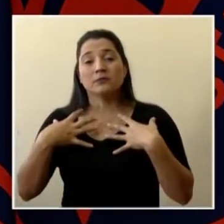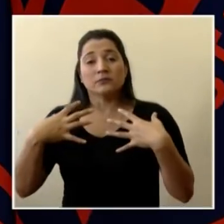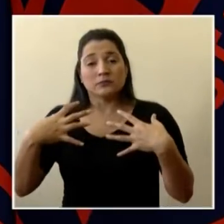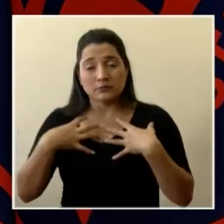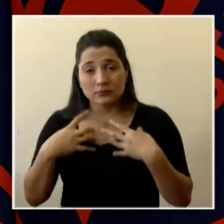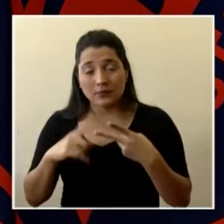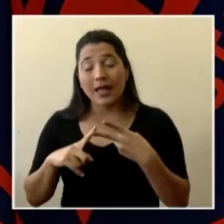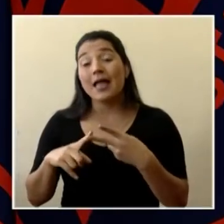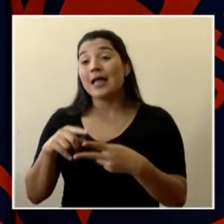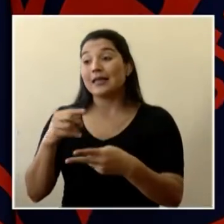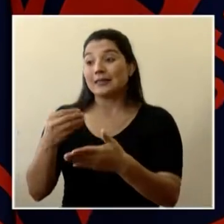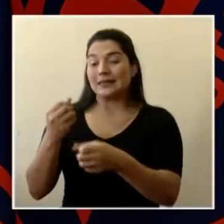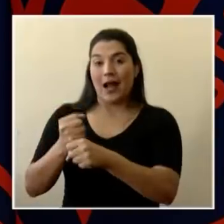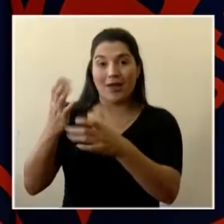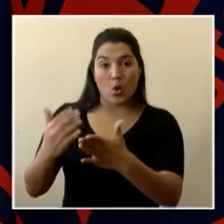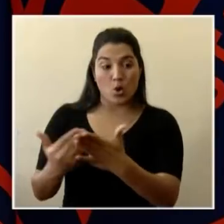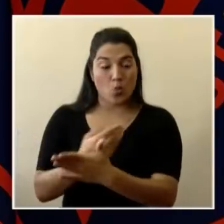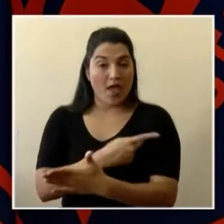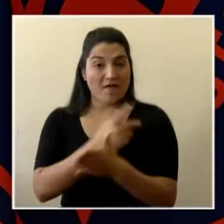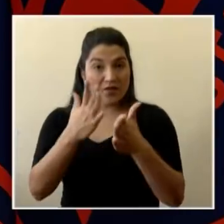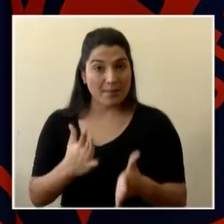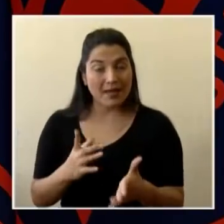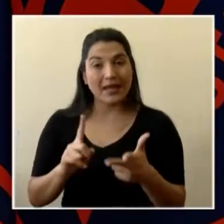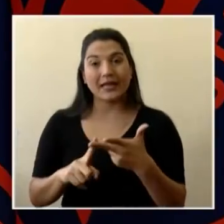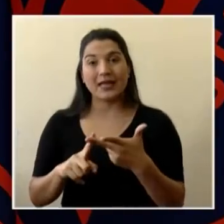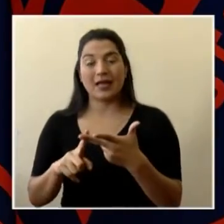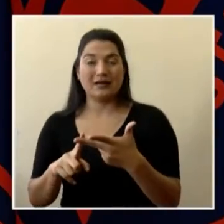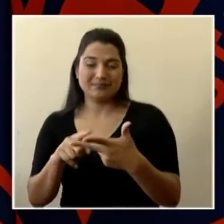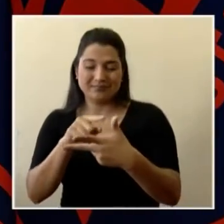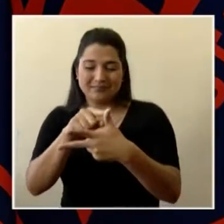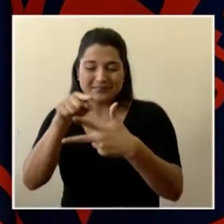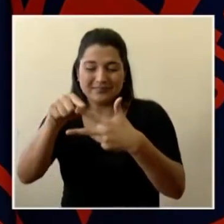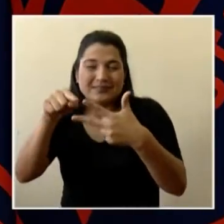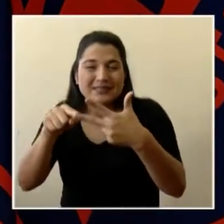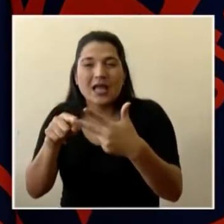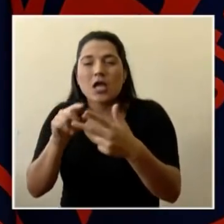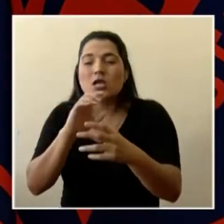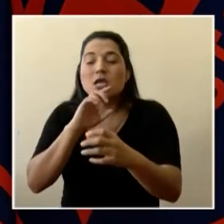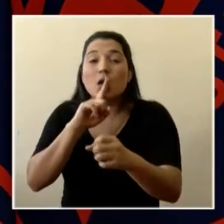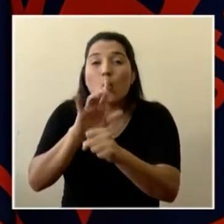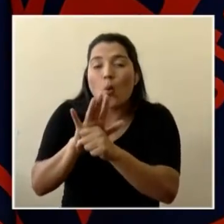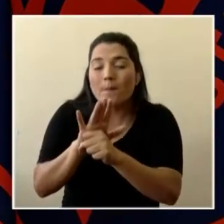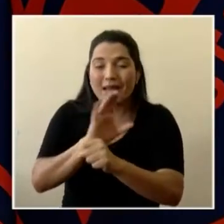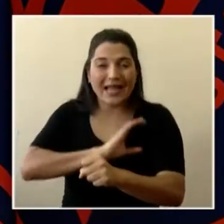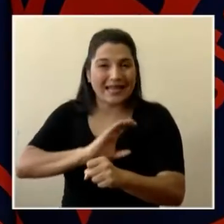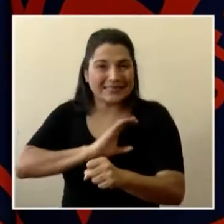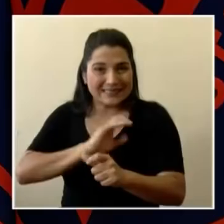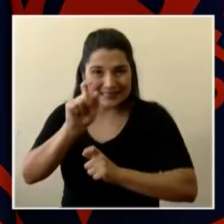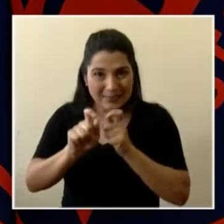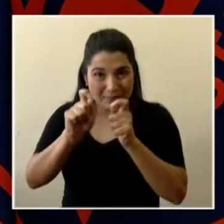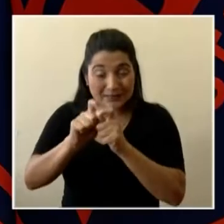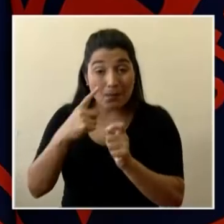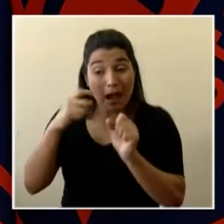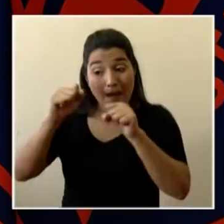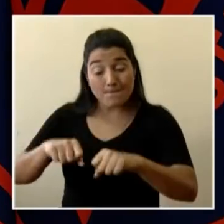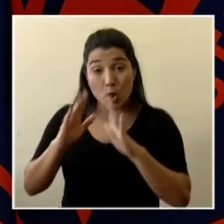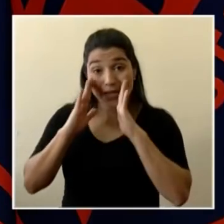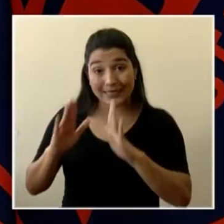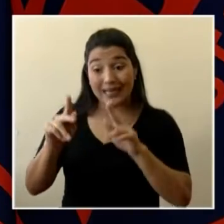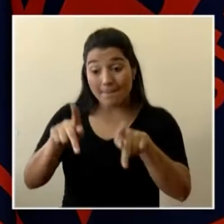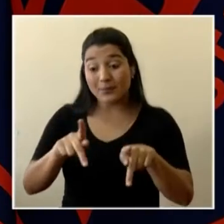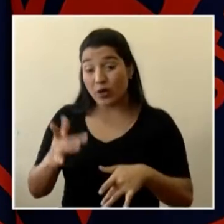personal nuevo en auxiliares de enfermería, y son personal que cumple características propias y específicas para la atención de